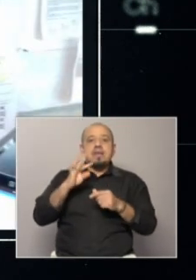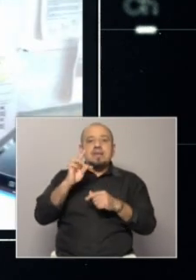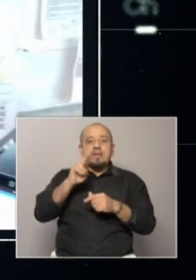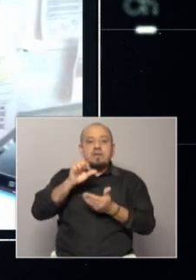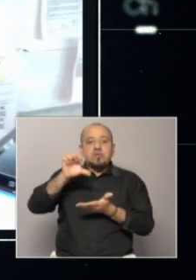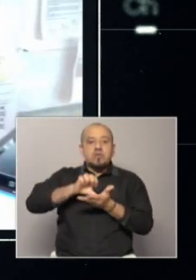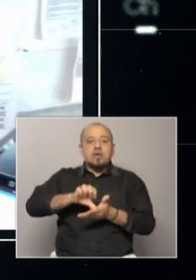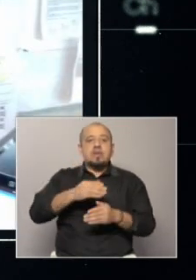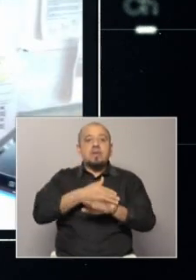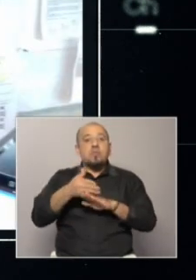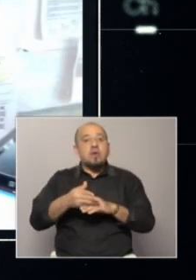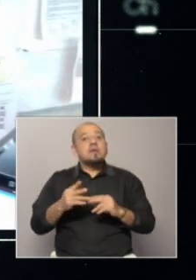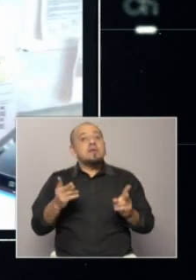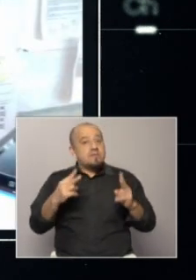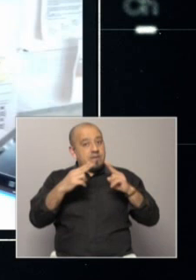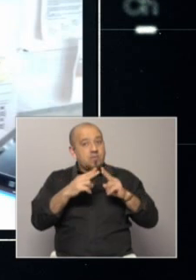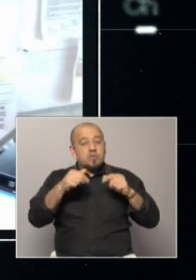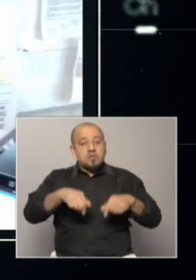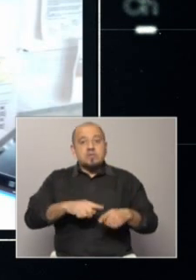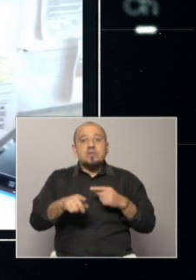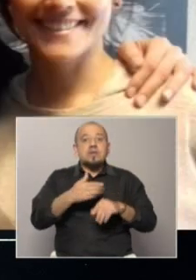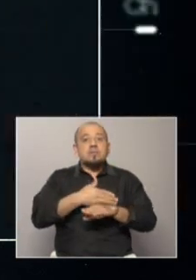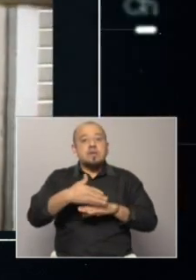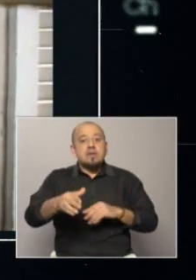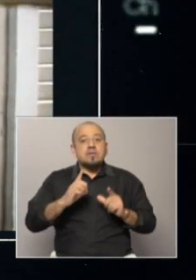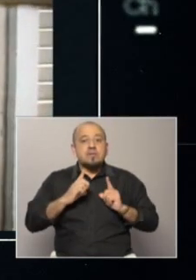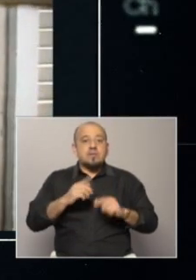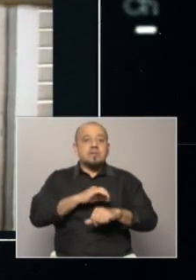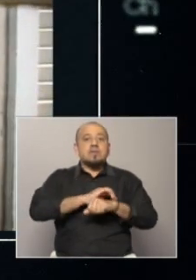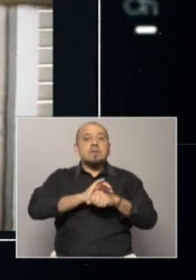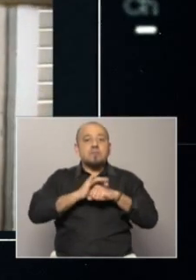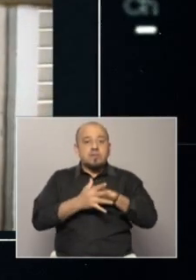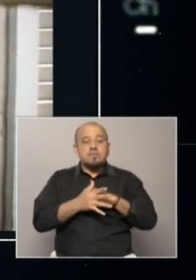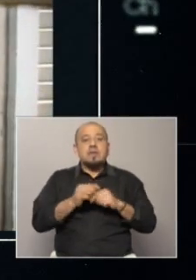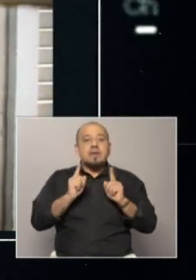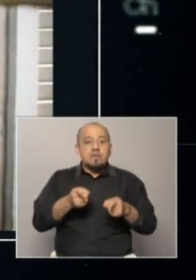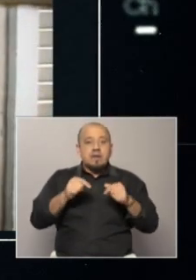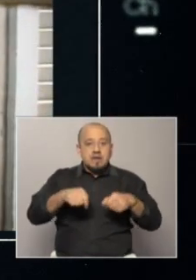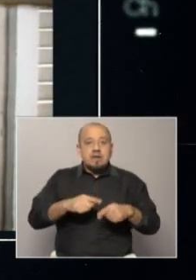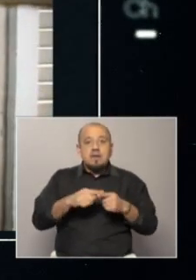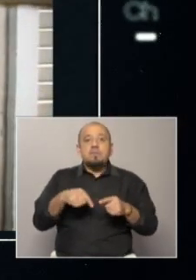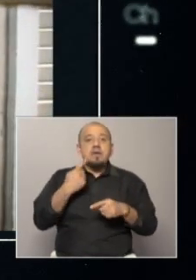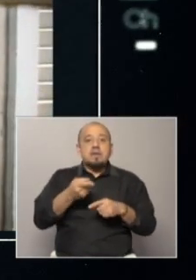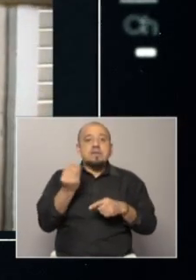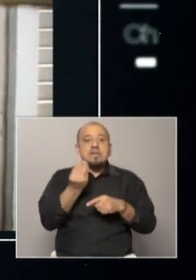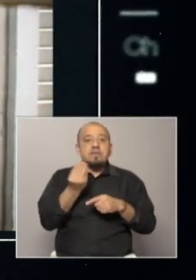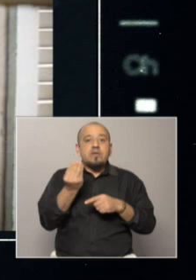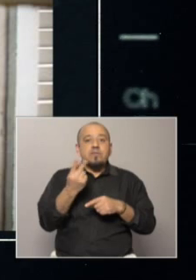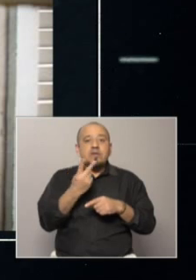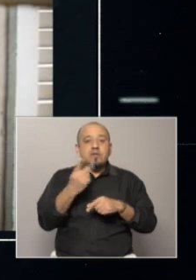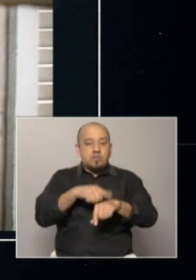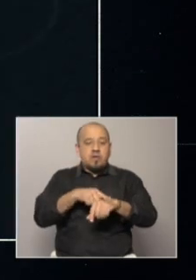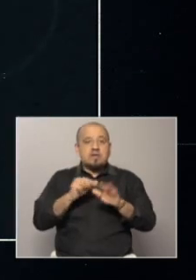Después Vemos, premonitorio título a la espera de que termine la pandemia. También por TV Ciudad, pero mañana, sábado 22, a